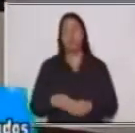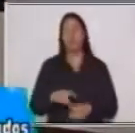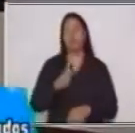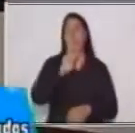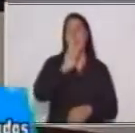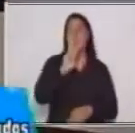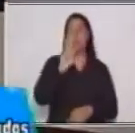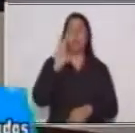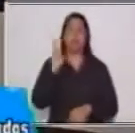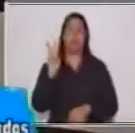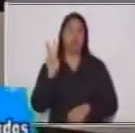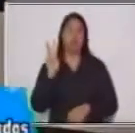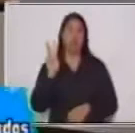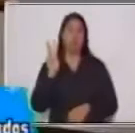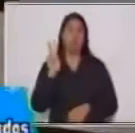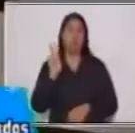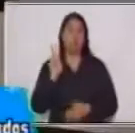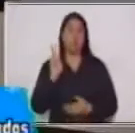32